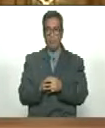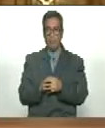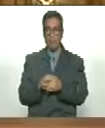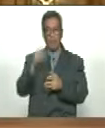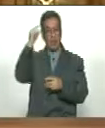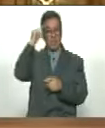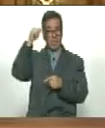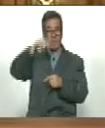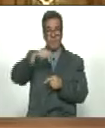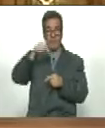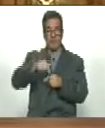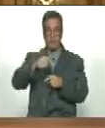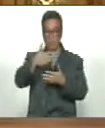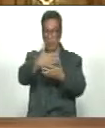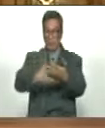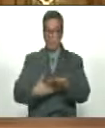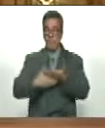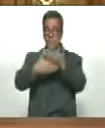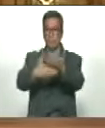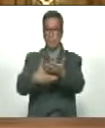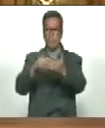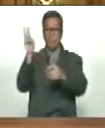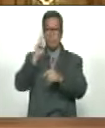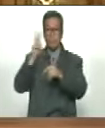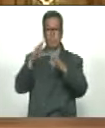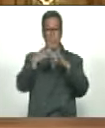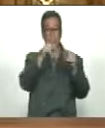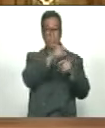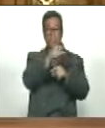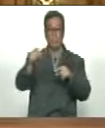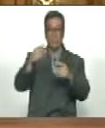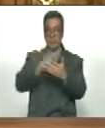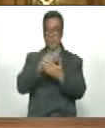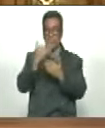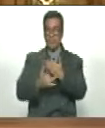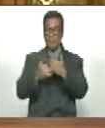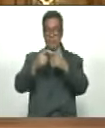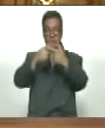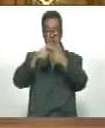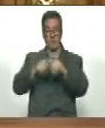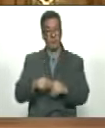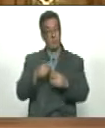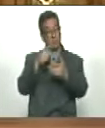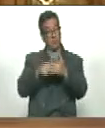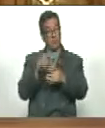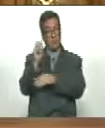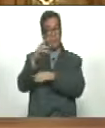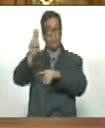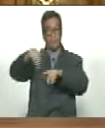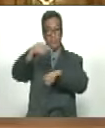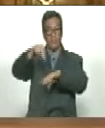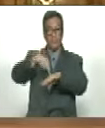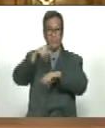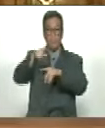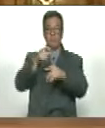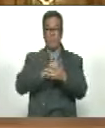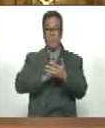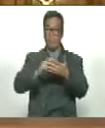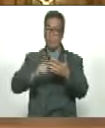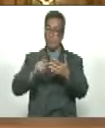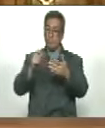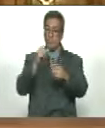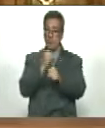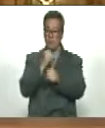Hoy nos corresponde presentar ante la Venezuela toda el proyecto de presupuesto de la Asamblea Nacional para el